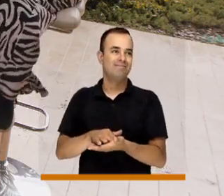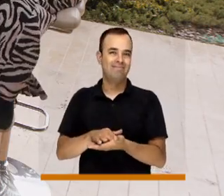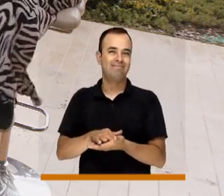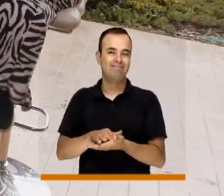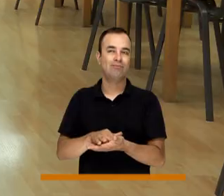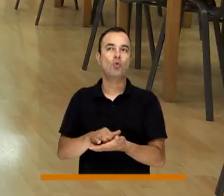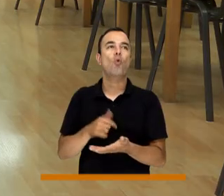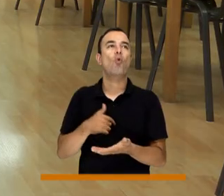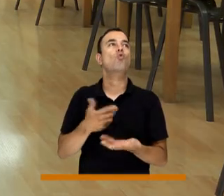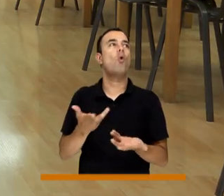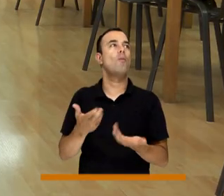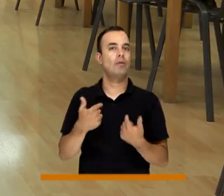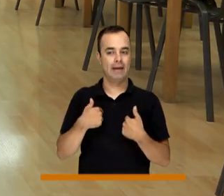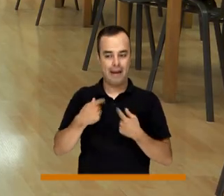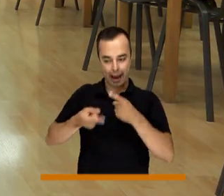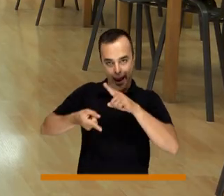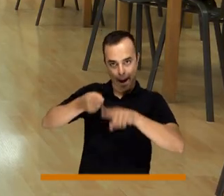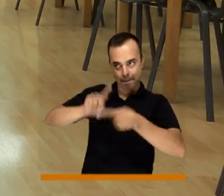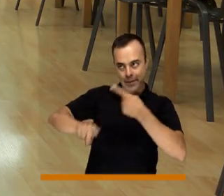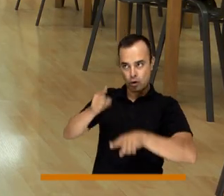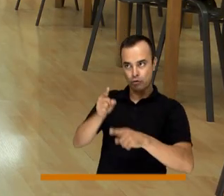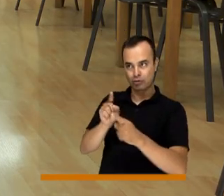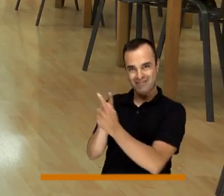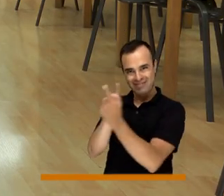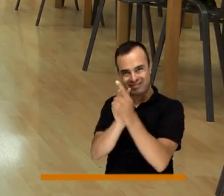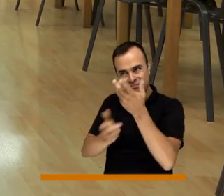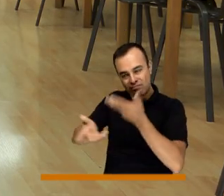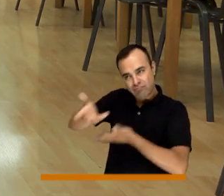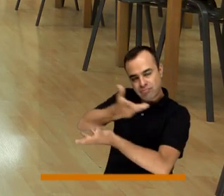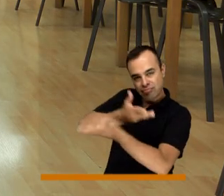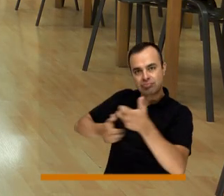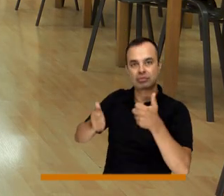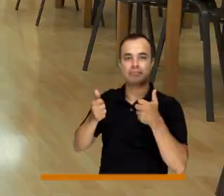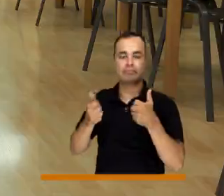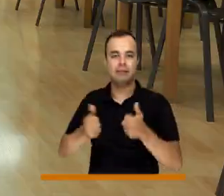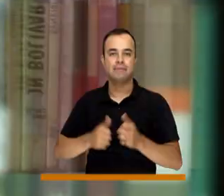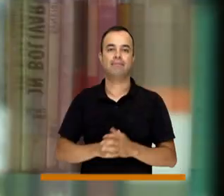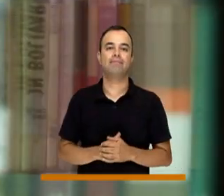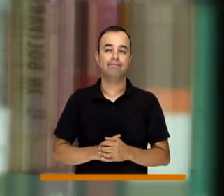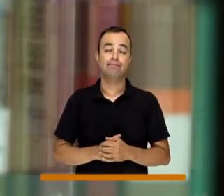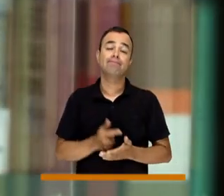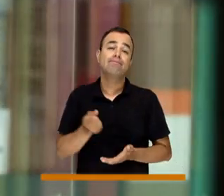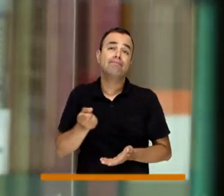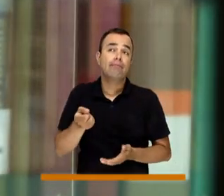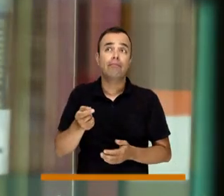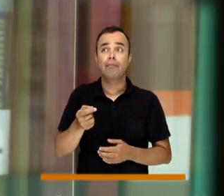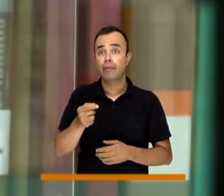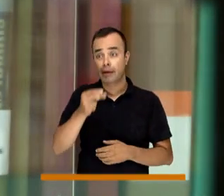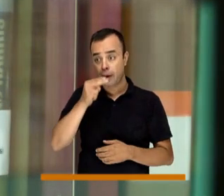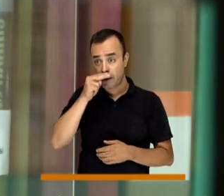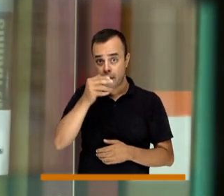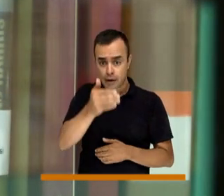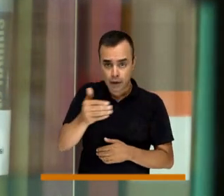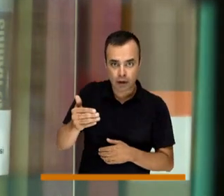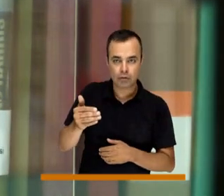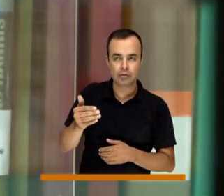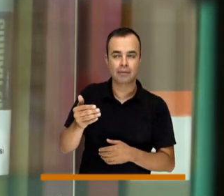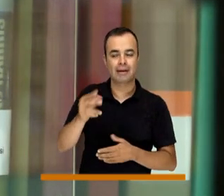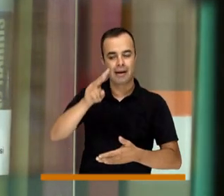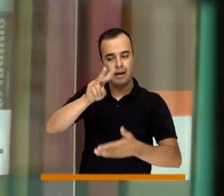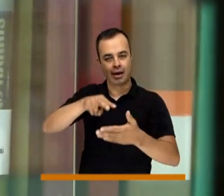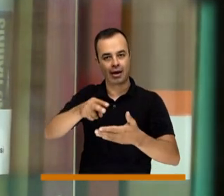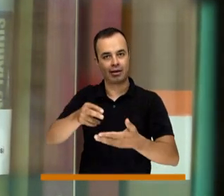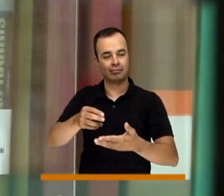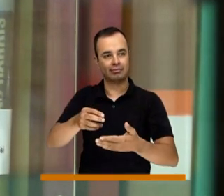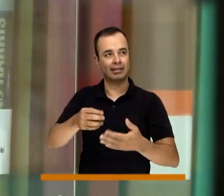¿Cómo encuentro amigos y cómo me hago líder en esta comunidad? Son chicos que encuentran también